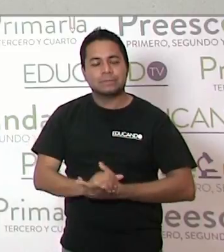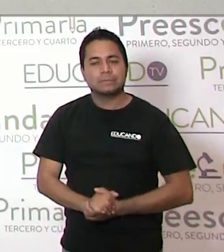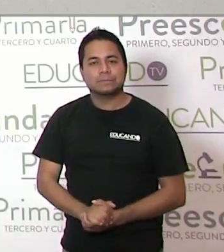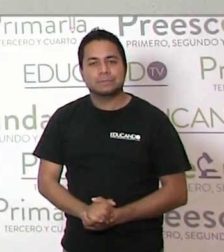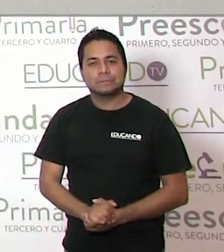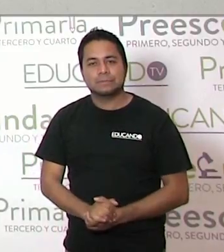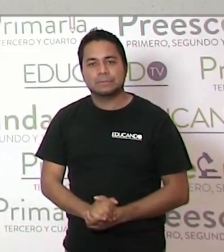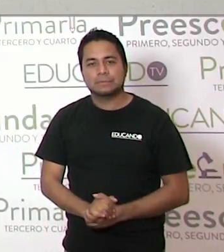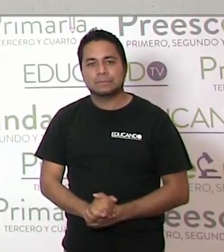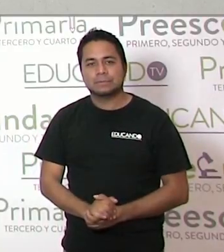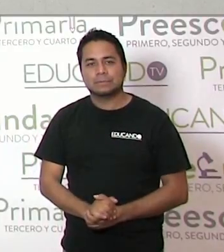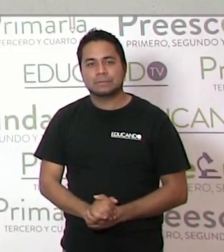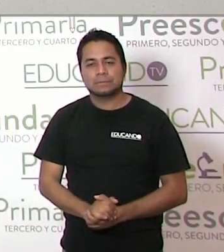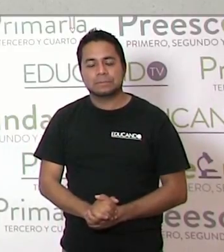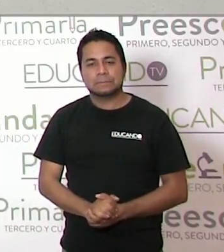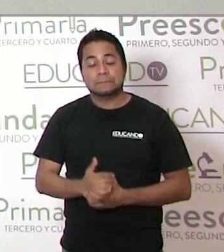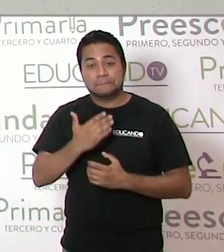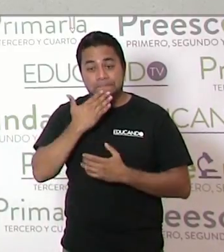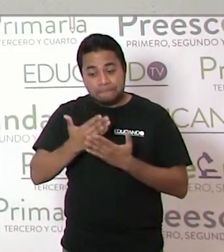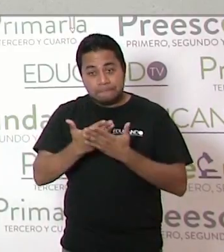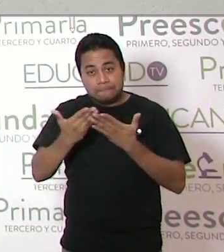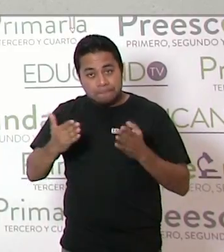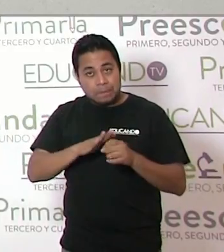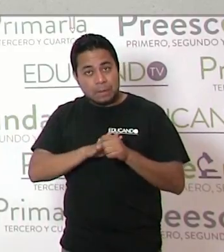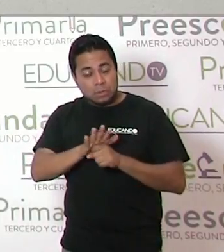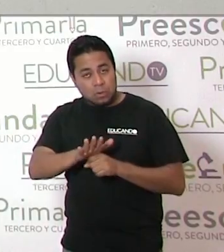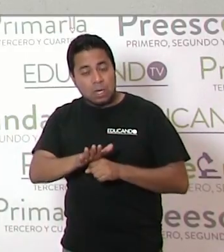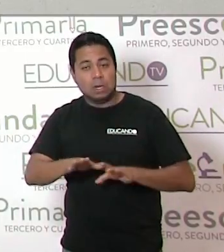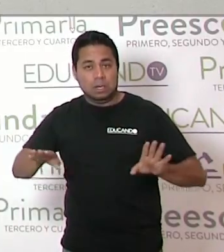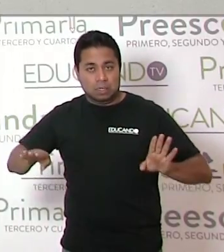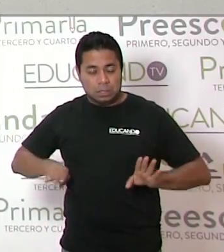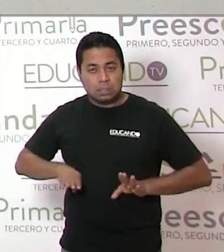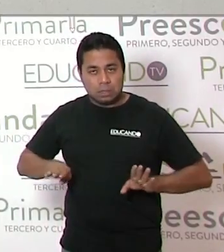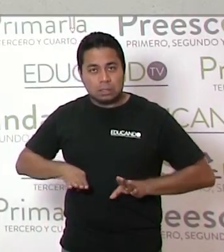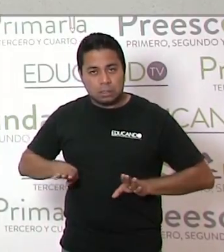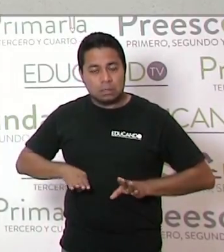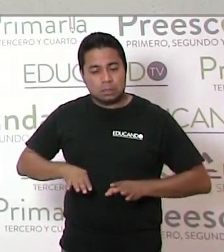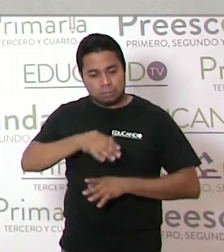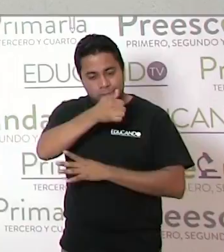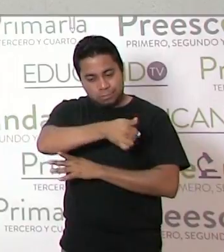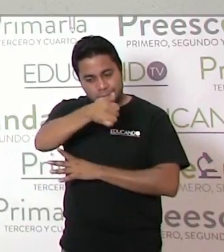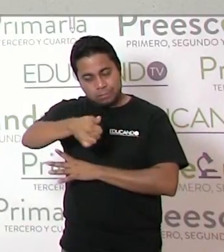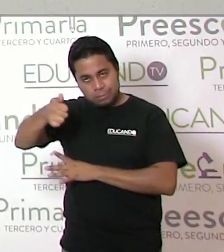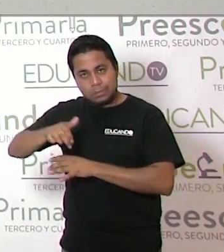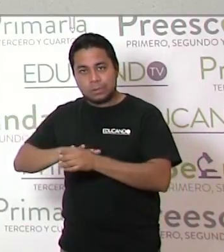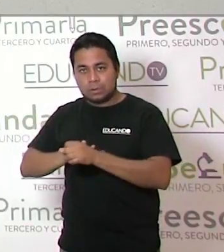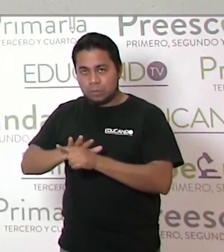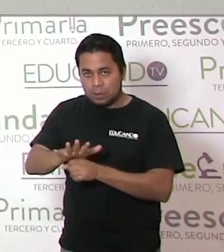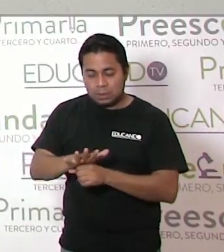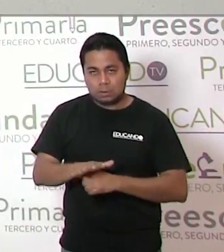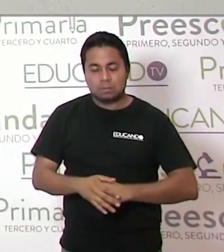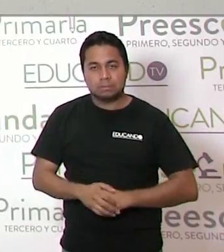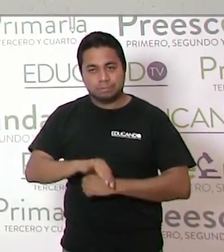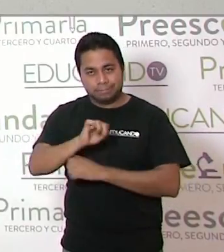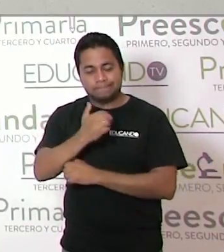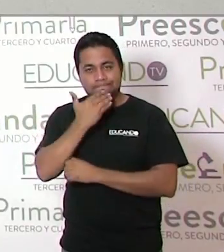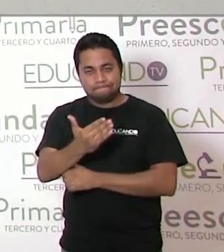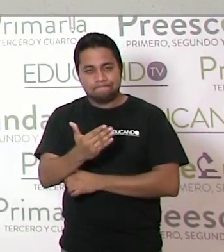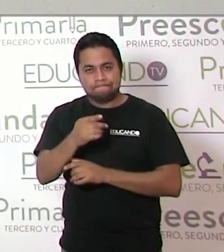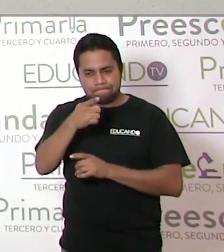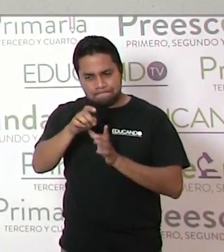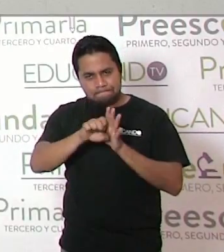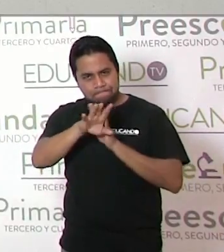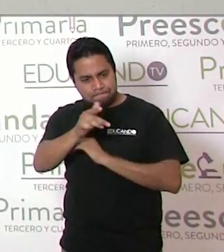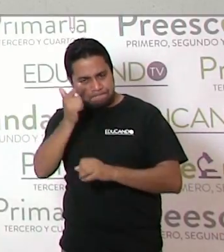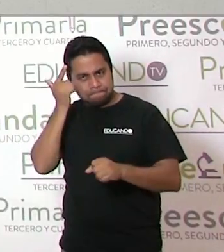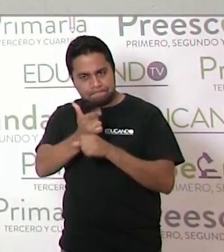Ahora vamos a ver las características de cada una de ellos. ¿Sí? Si tú te das